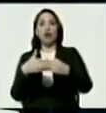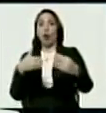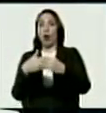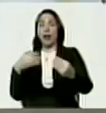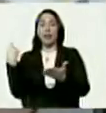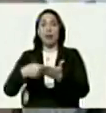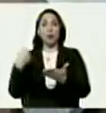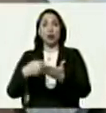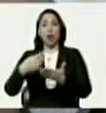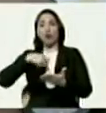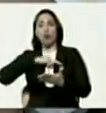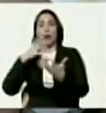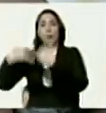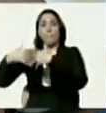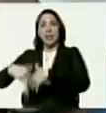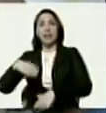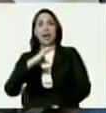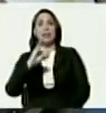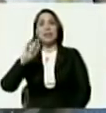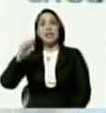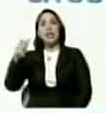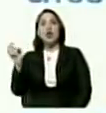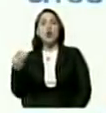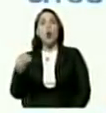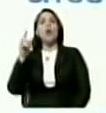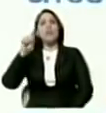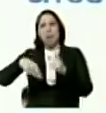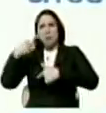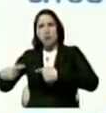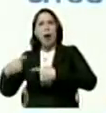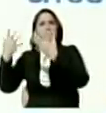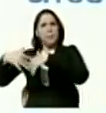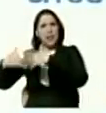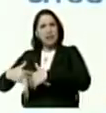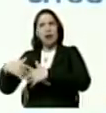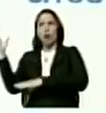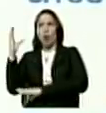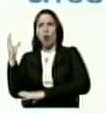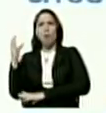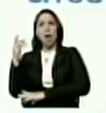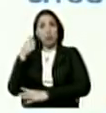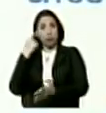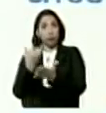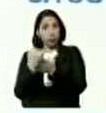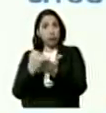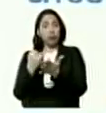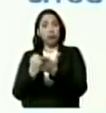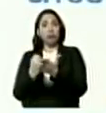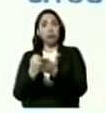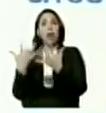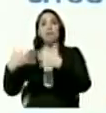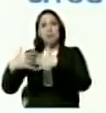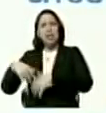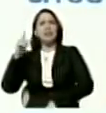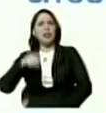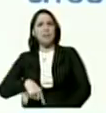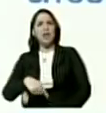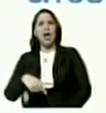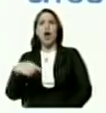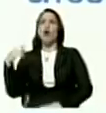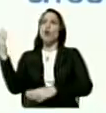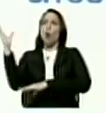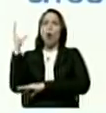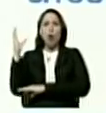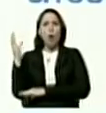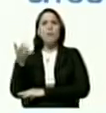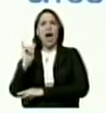en Citgo, de los reales de Monómero, ¿verdad, Manuel Rosales? ¿Verdad, Manuel Rosales? De la empresa Monómeros que Venezuela